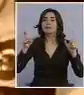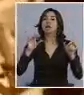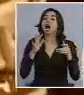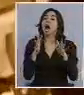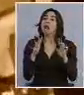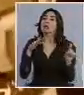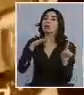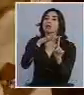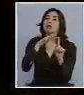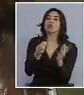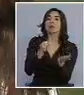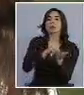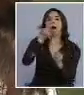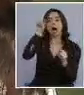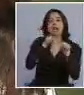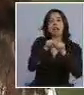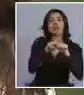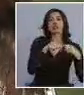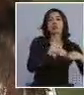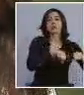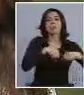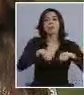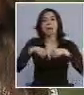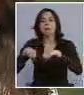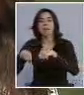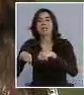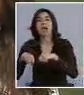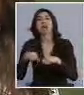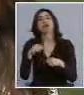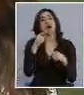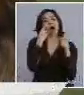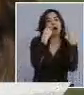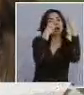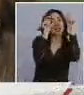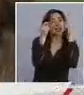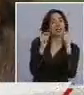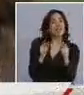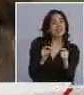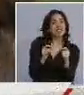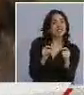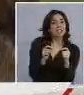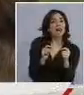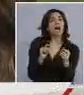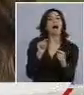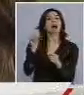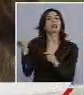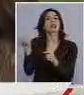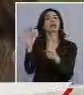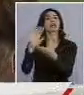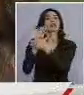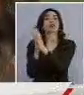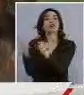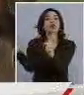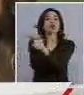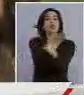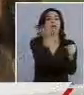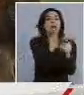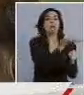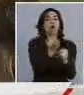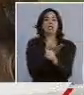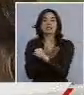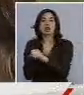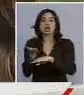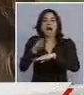los supermercados. Y es necesario quizás revisar si efectivamente todas las demoliciones que se producen previo a